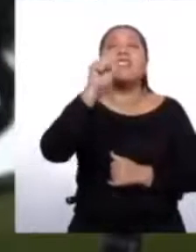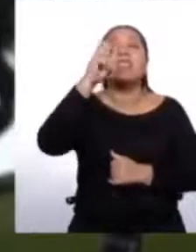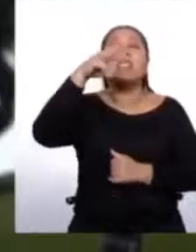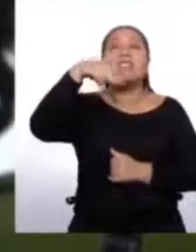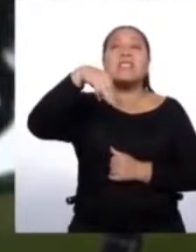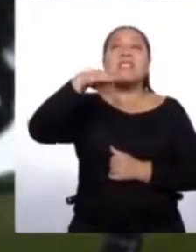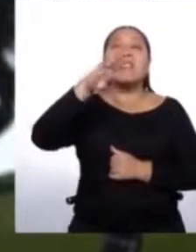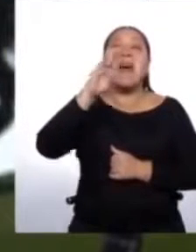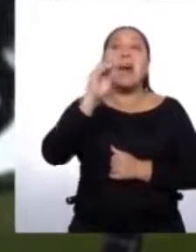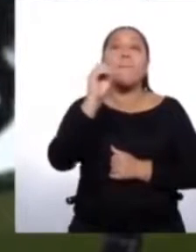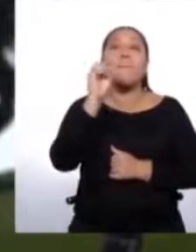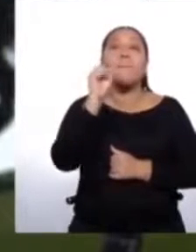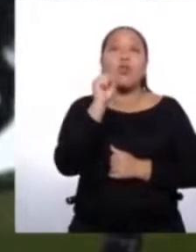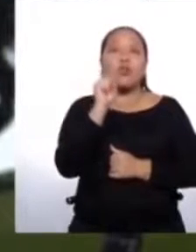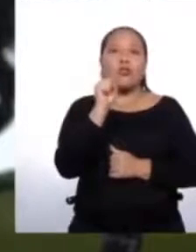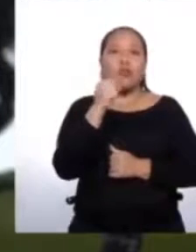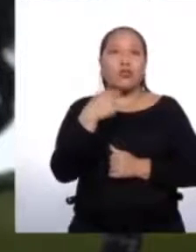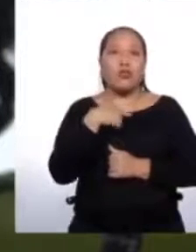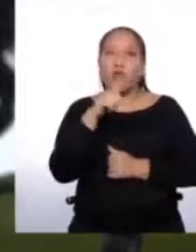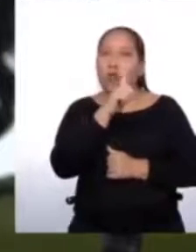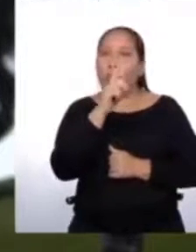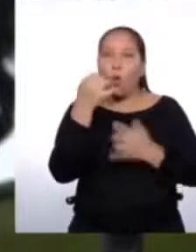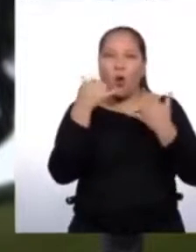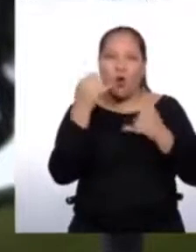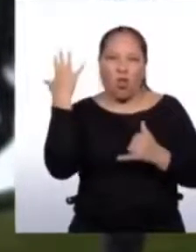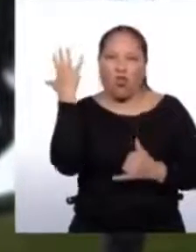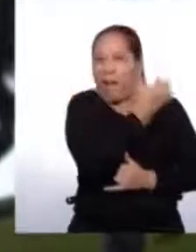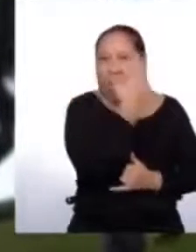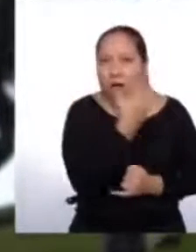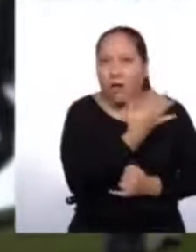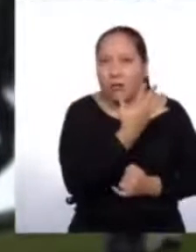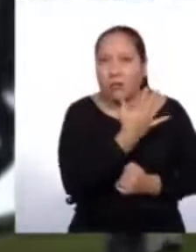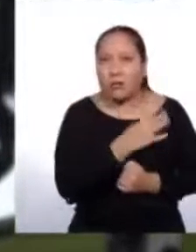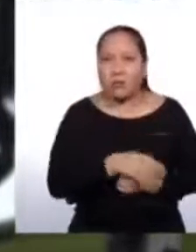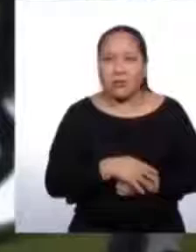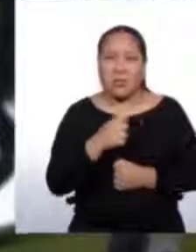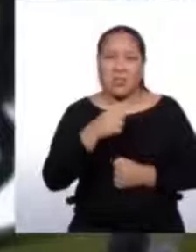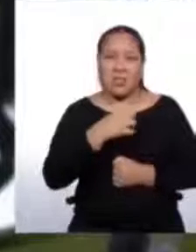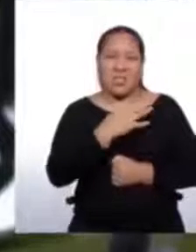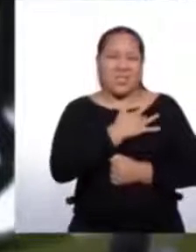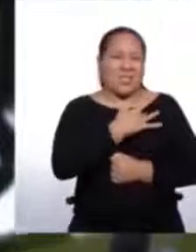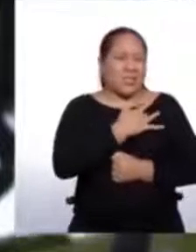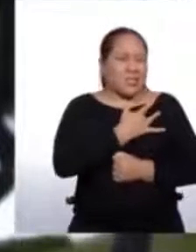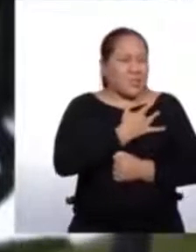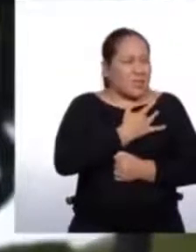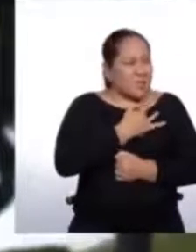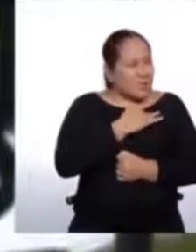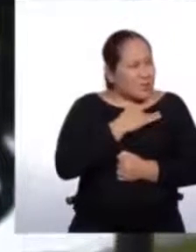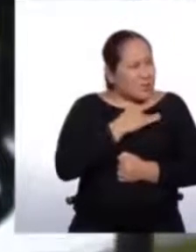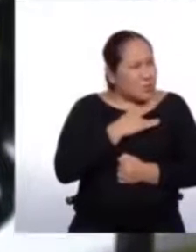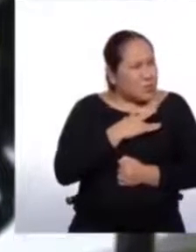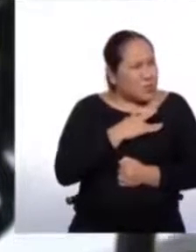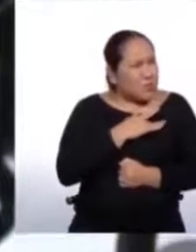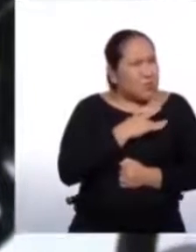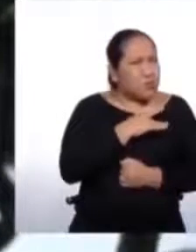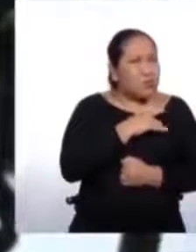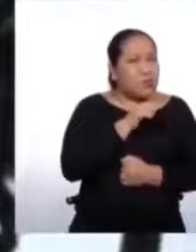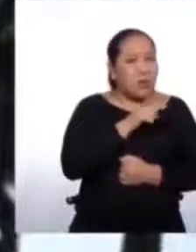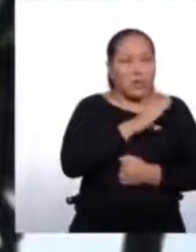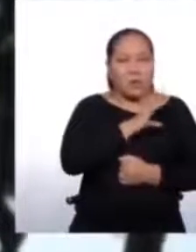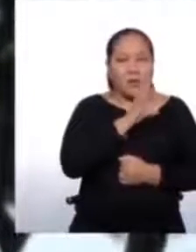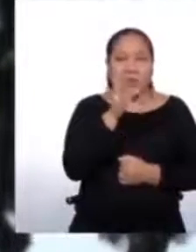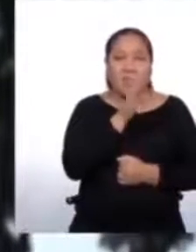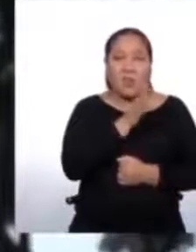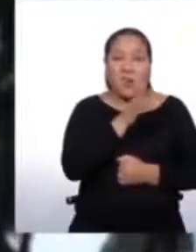Estas 5 palabras decidieron su vida. Todo hombre que sufre se vuelve observador. Y Roberto siguió yendo a la plaza, pero